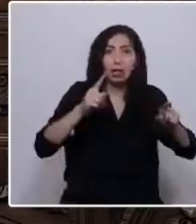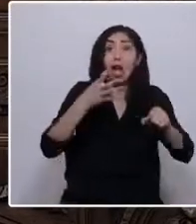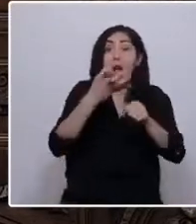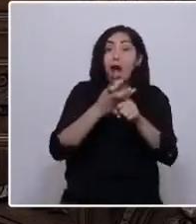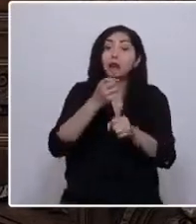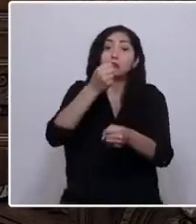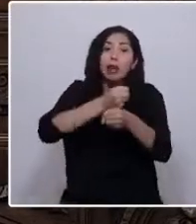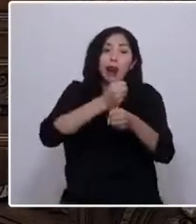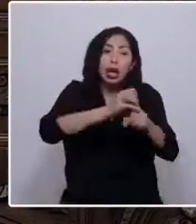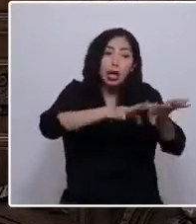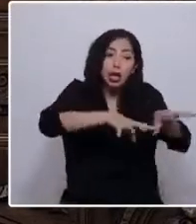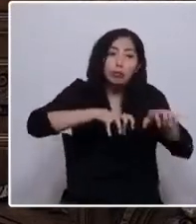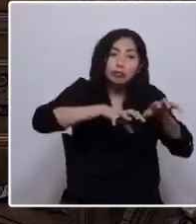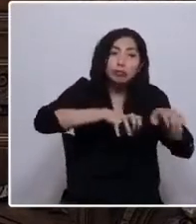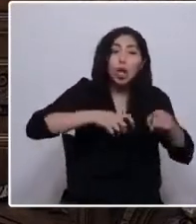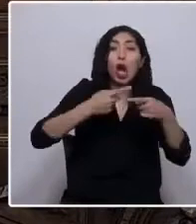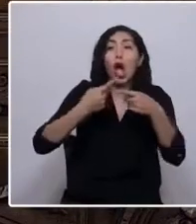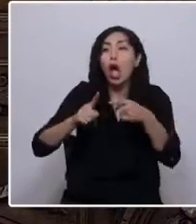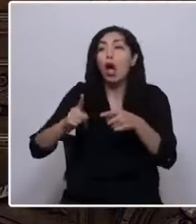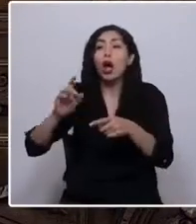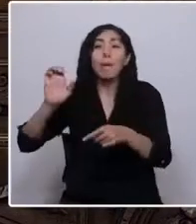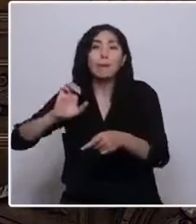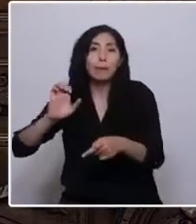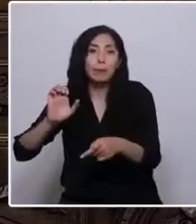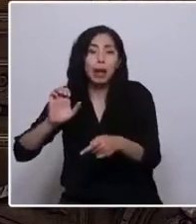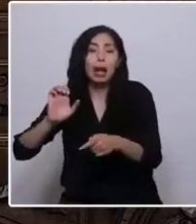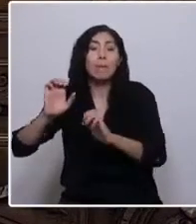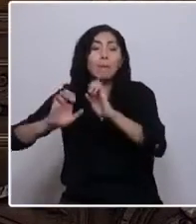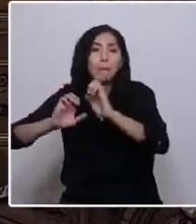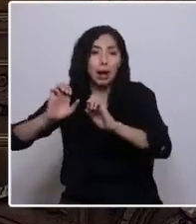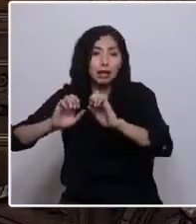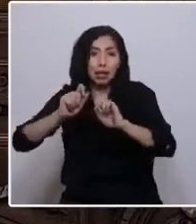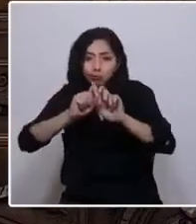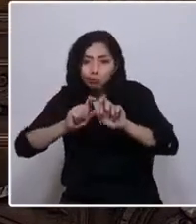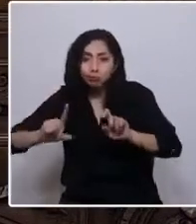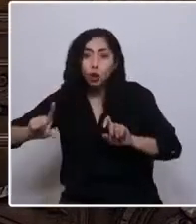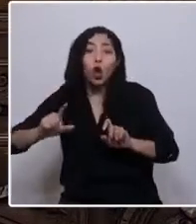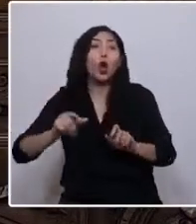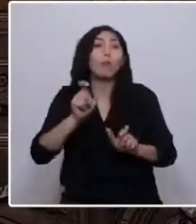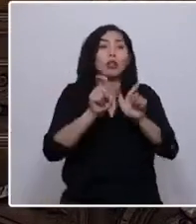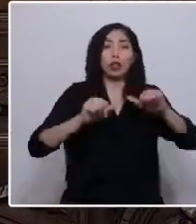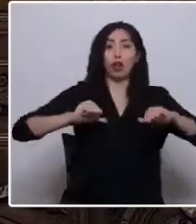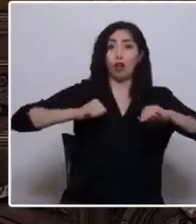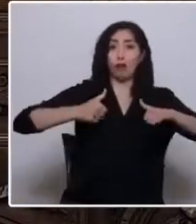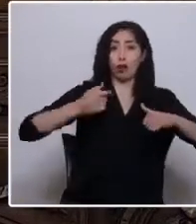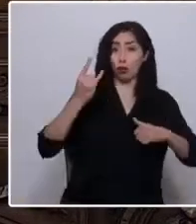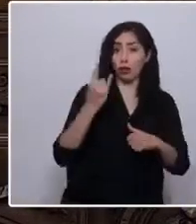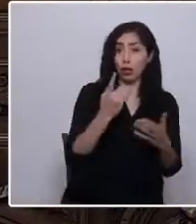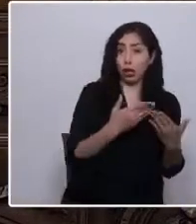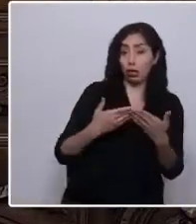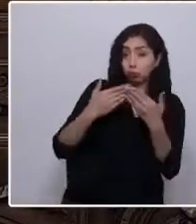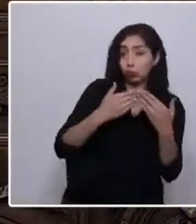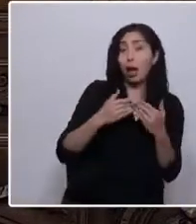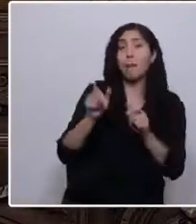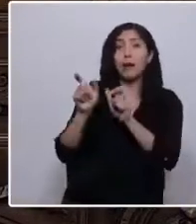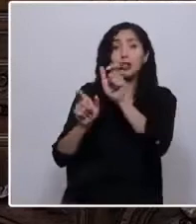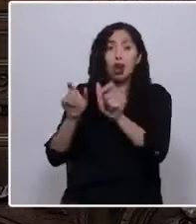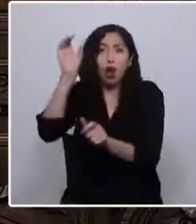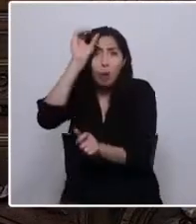varias actividades, jóvenes universitarios, personas y familias con disímiles opiniones